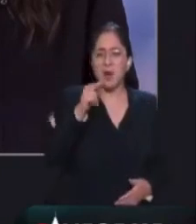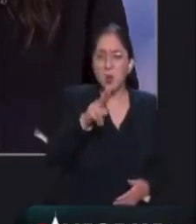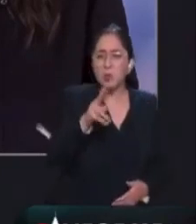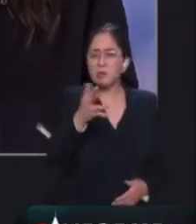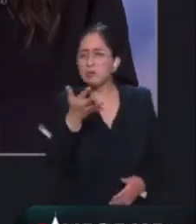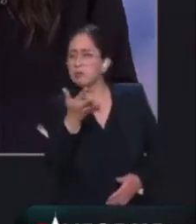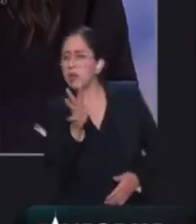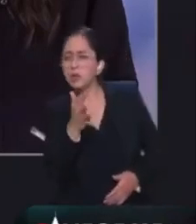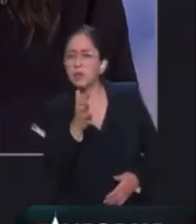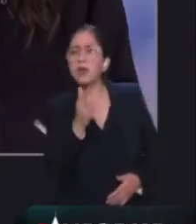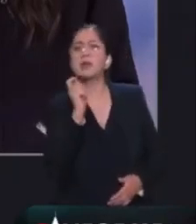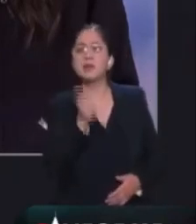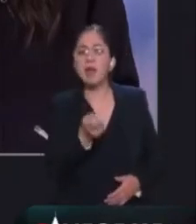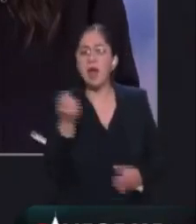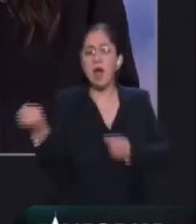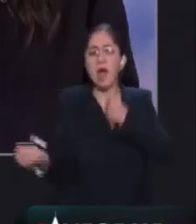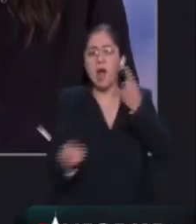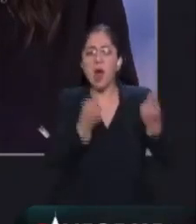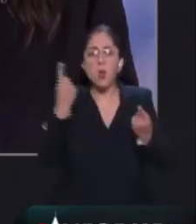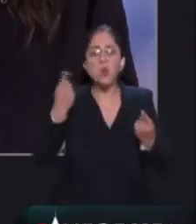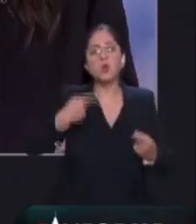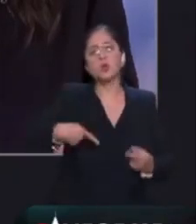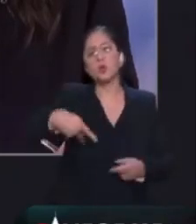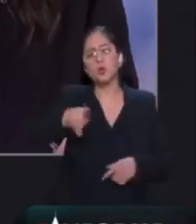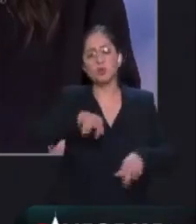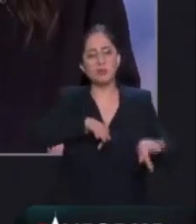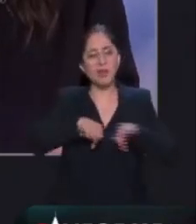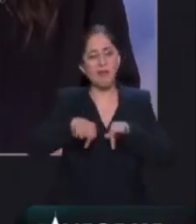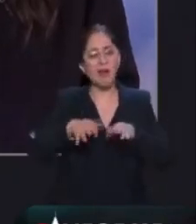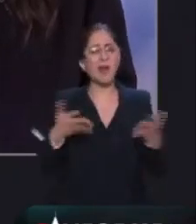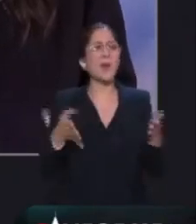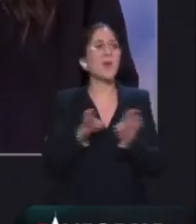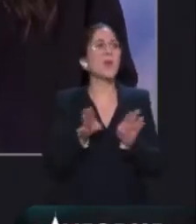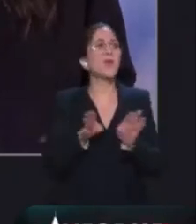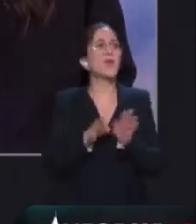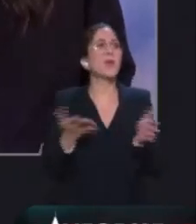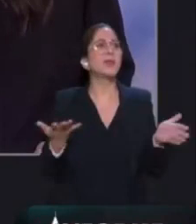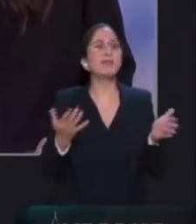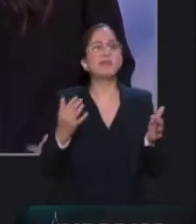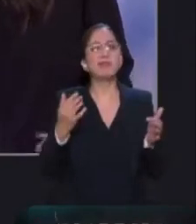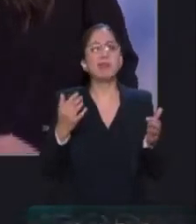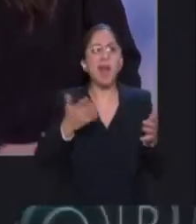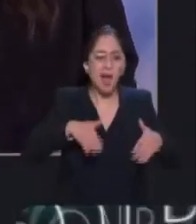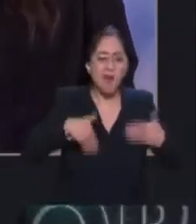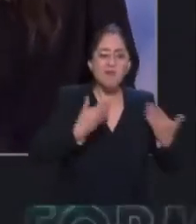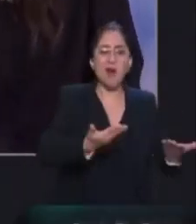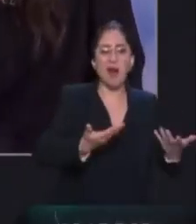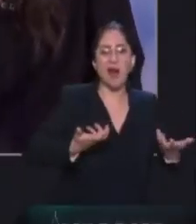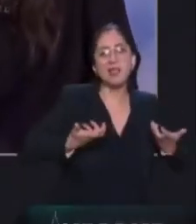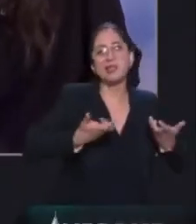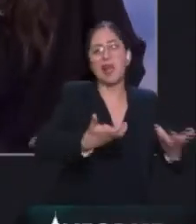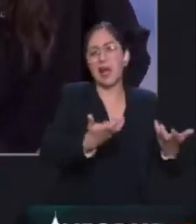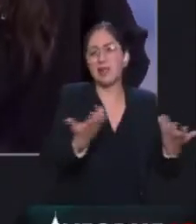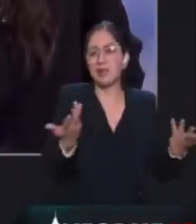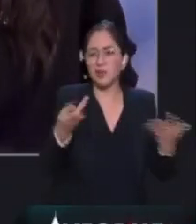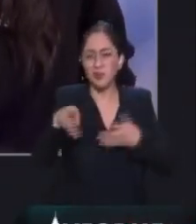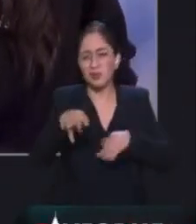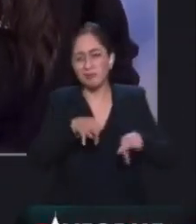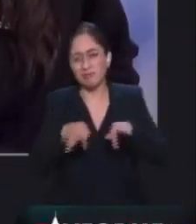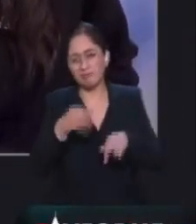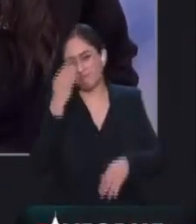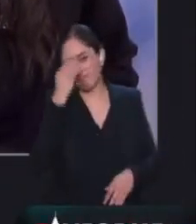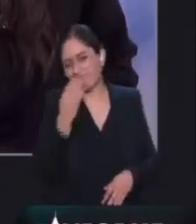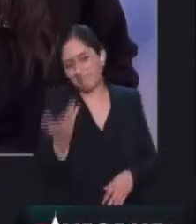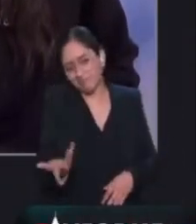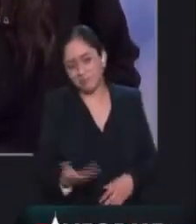pocos, dedicados a las malas artes urbanas, por decirlo de alguna manera, ¿no? Pues ya más claro ni el agua, Jota. Juan José, qué